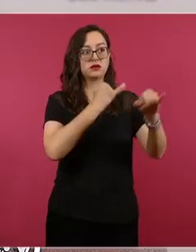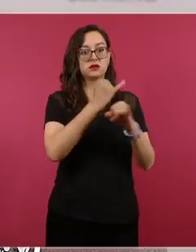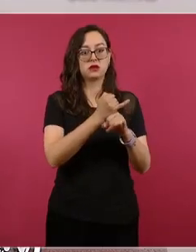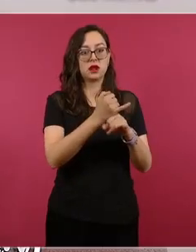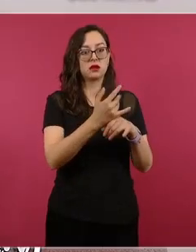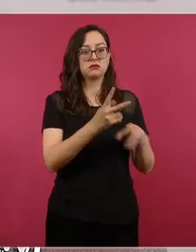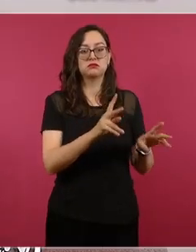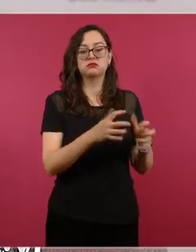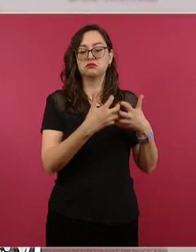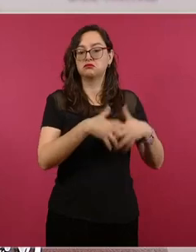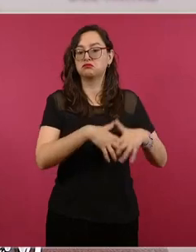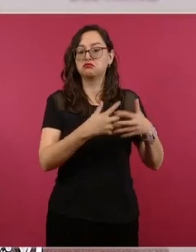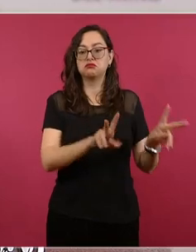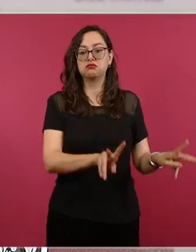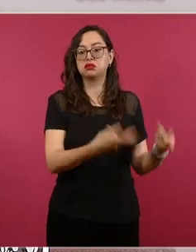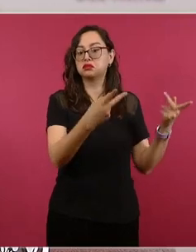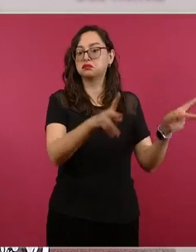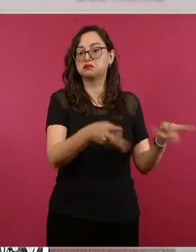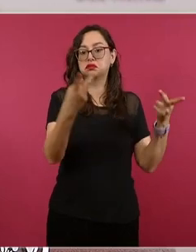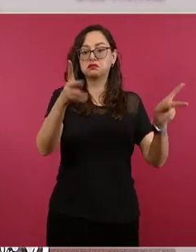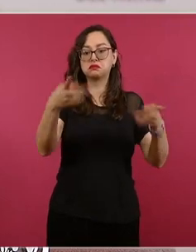refinerías.